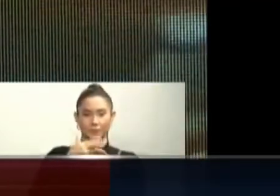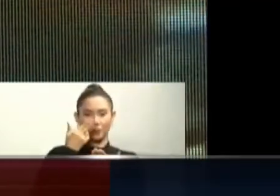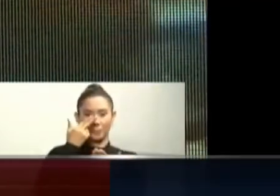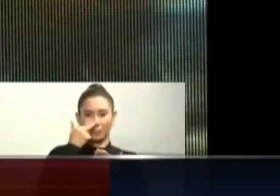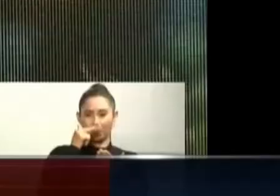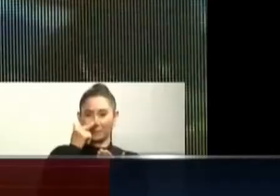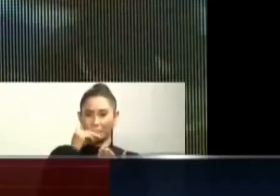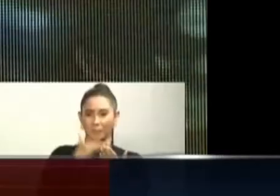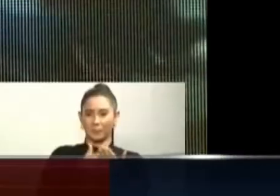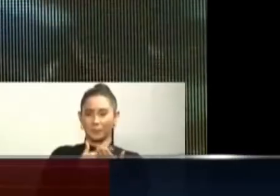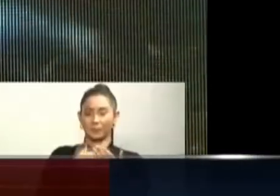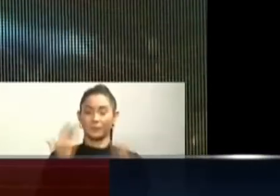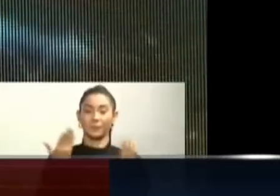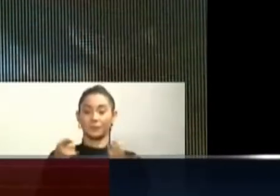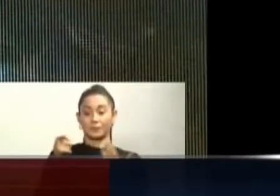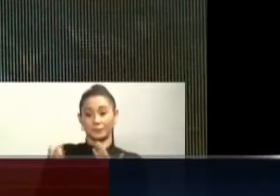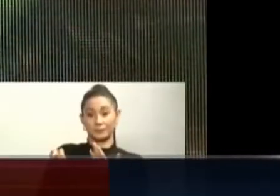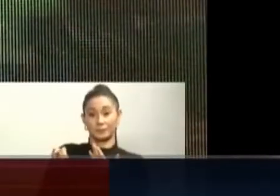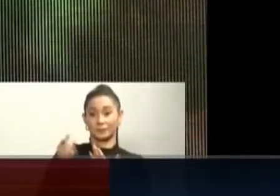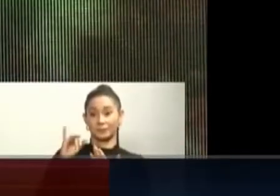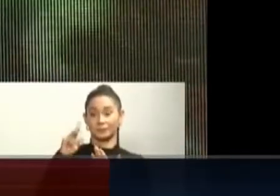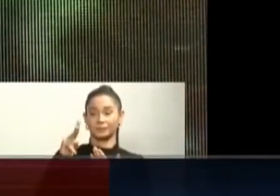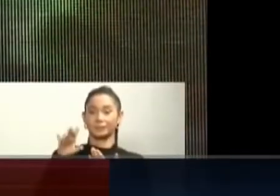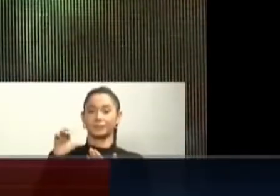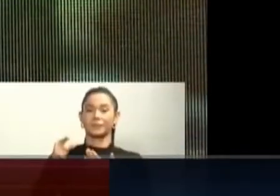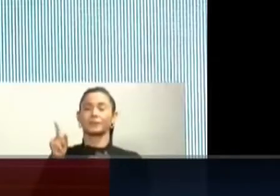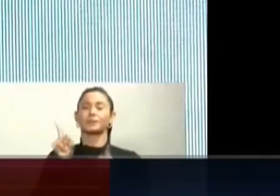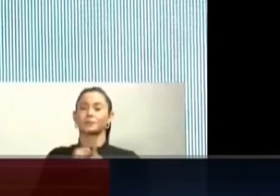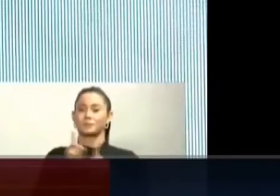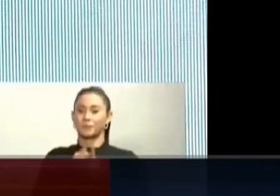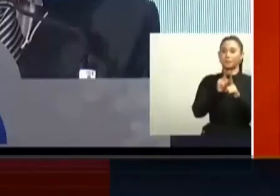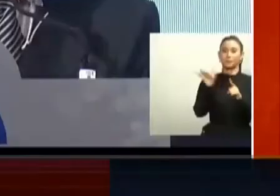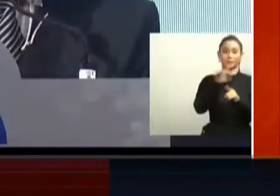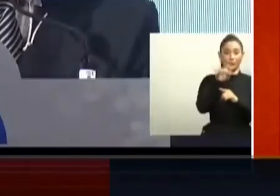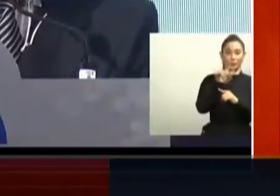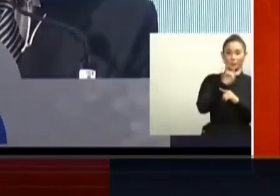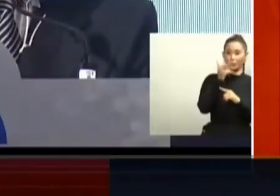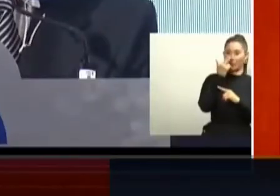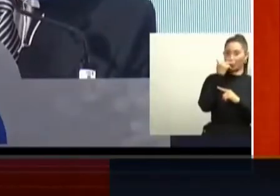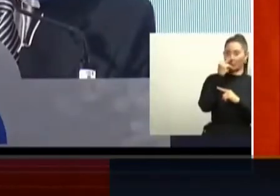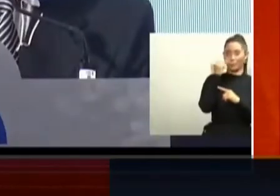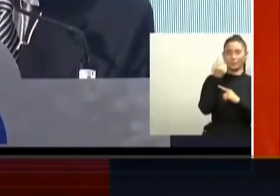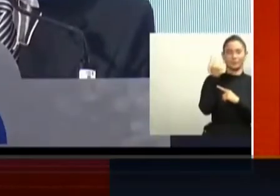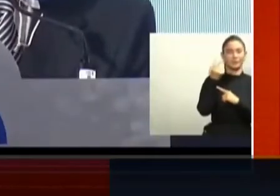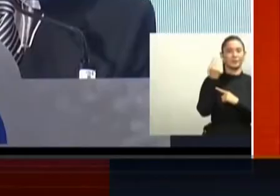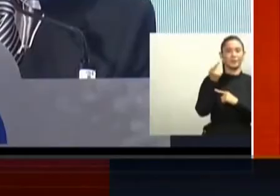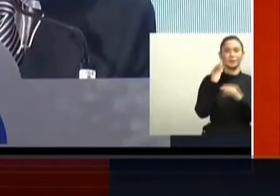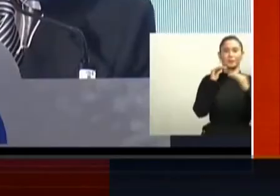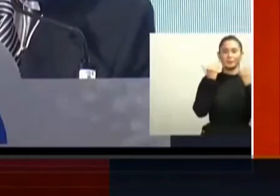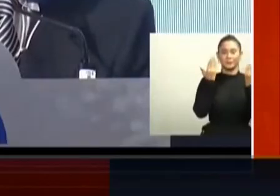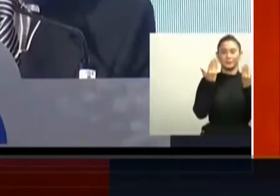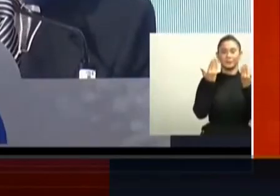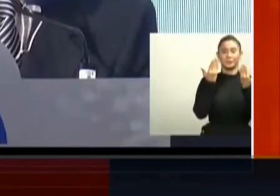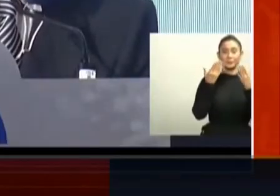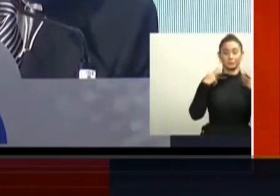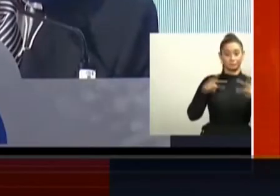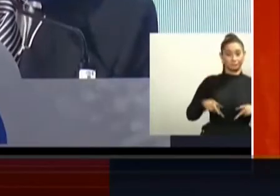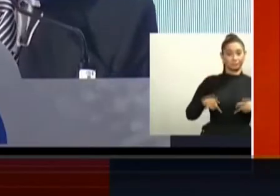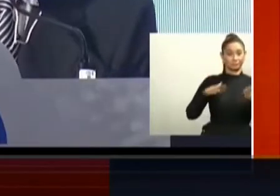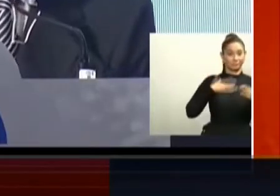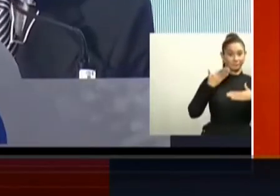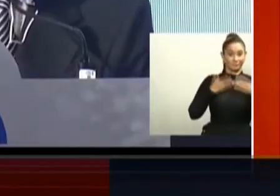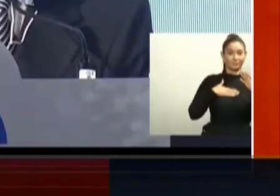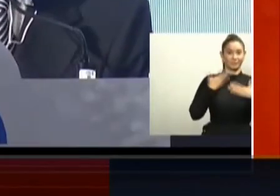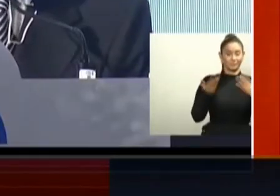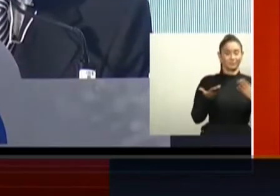Estamos transmitiendo desde el Palacio Nacional el acto a la excelencia magisterial 2021, donde el presidente